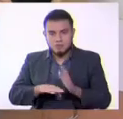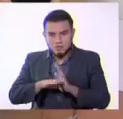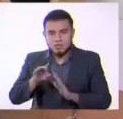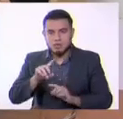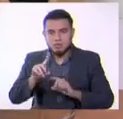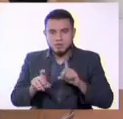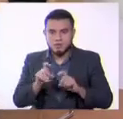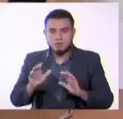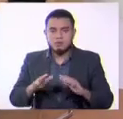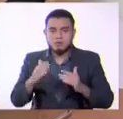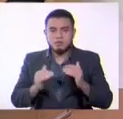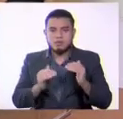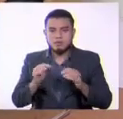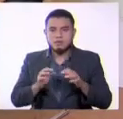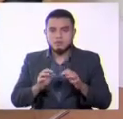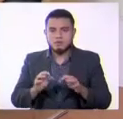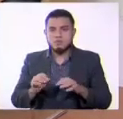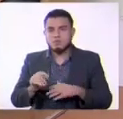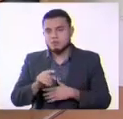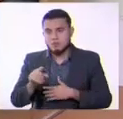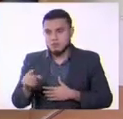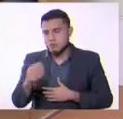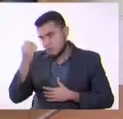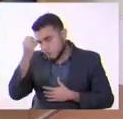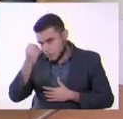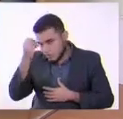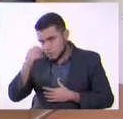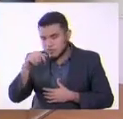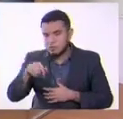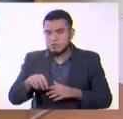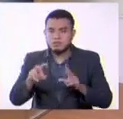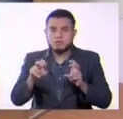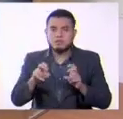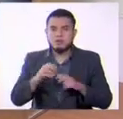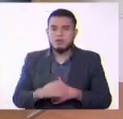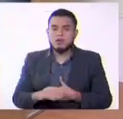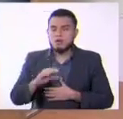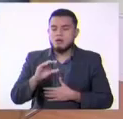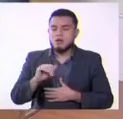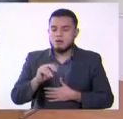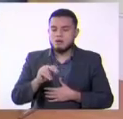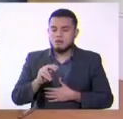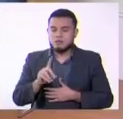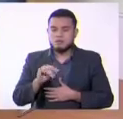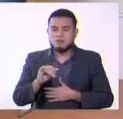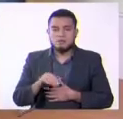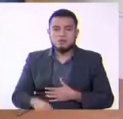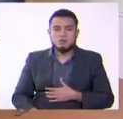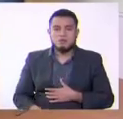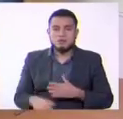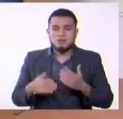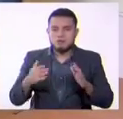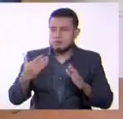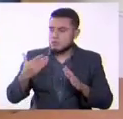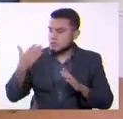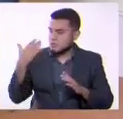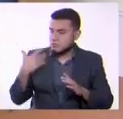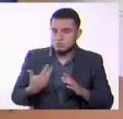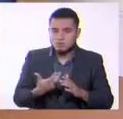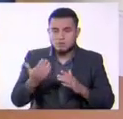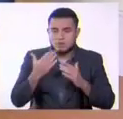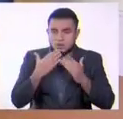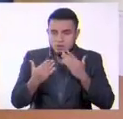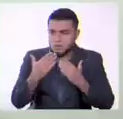que también nos dé su opinión acerca de esta temática. Candy, ya anteriormente nosotros hemos